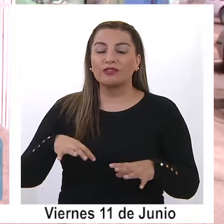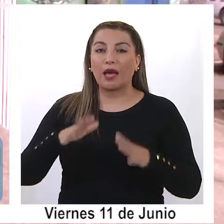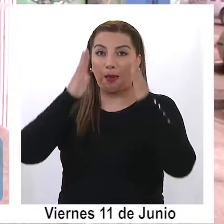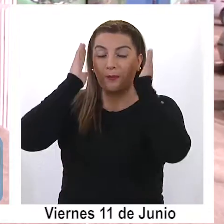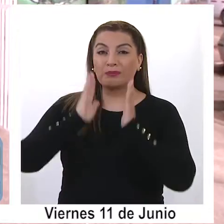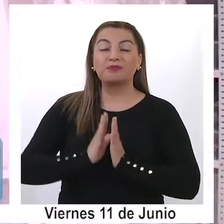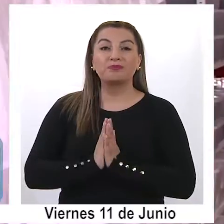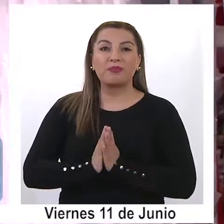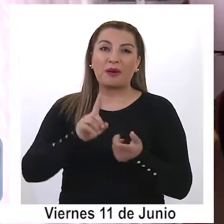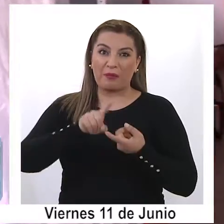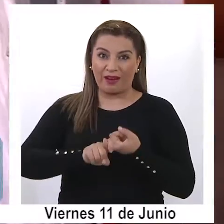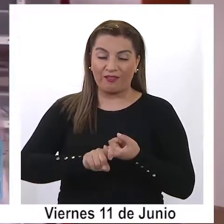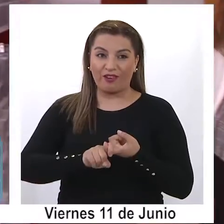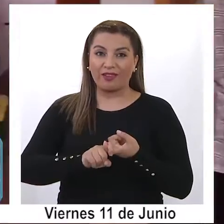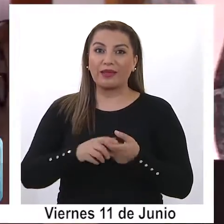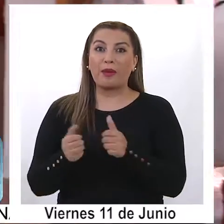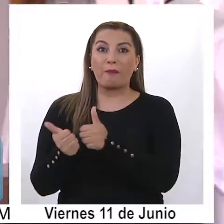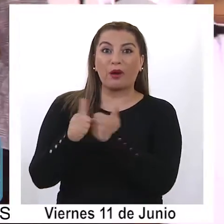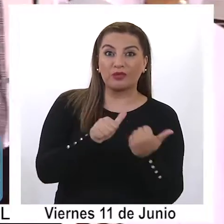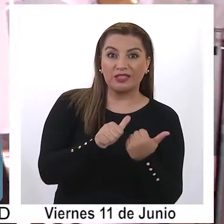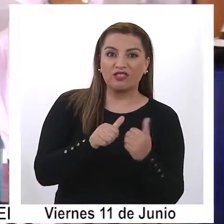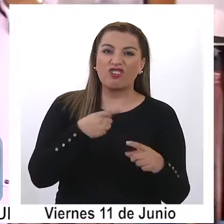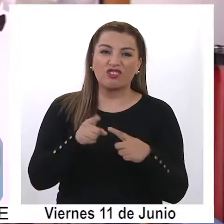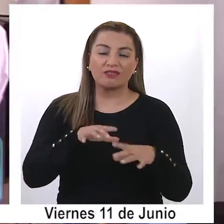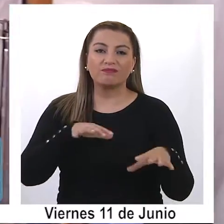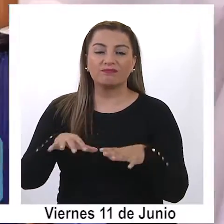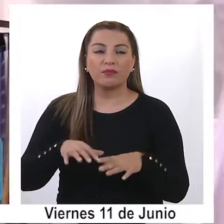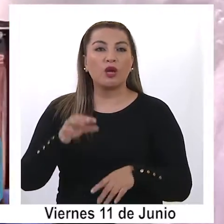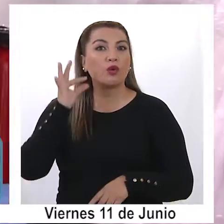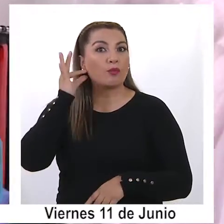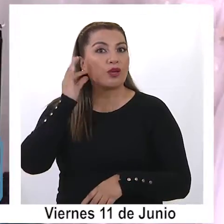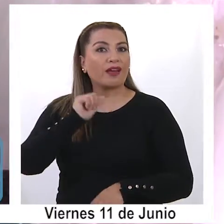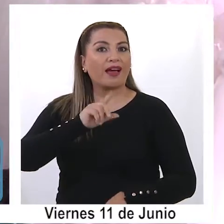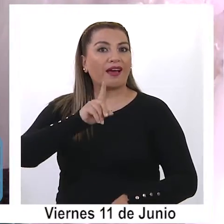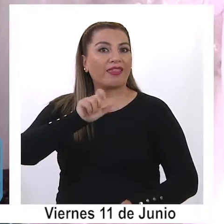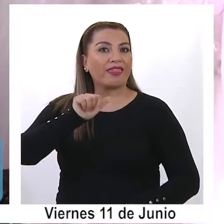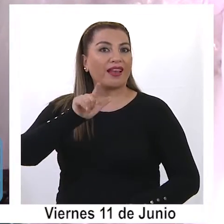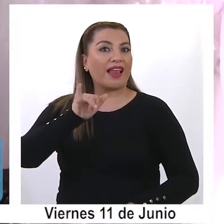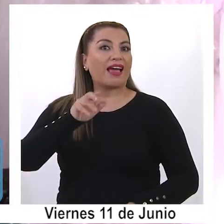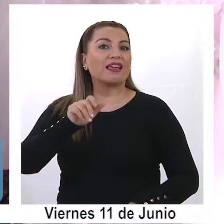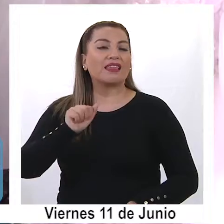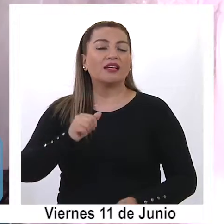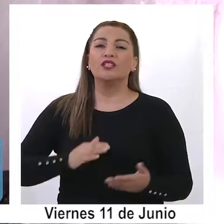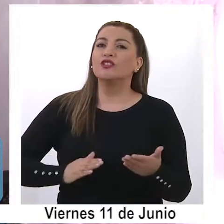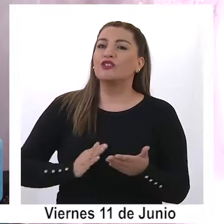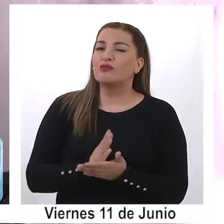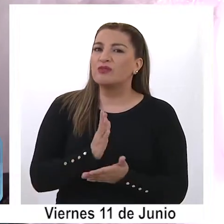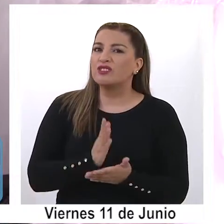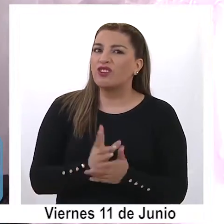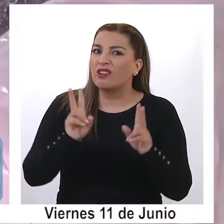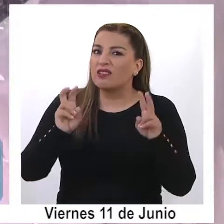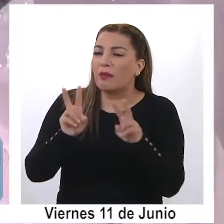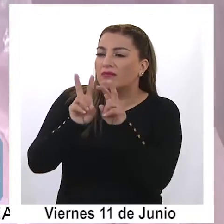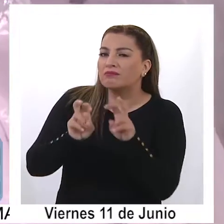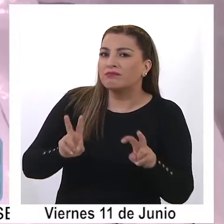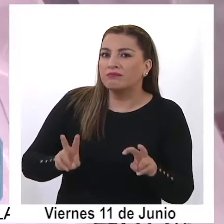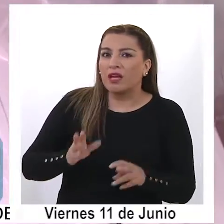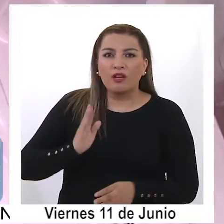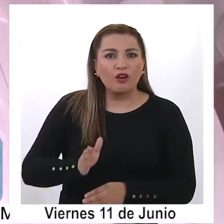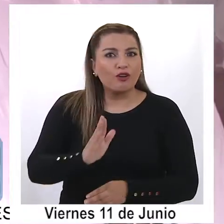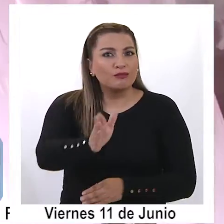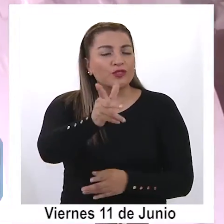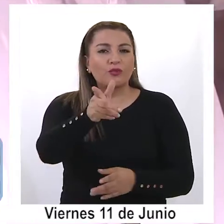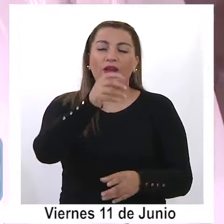bodas, bautizos y eventos. Así, Adelaida Vergara, emprendedora iquiqueña, comenzó a indagar sobre cómo poder